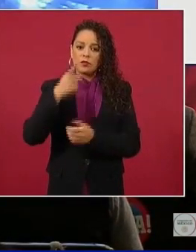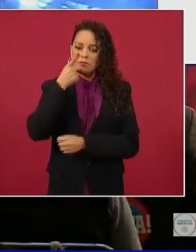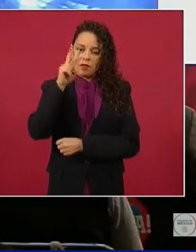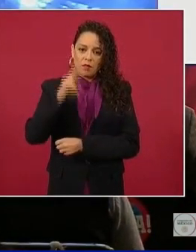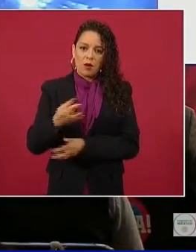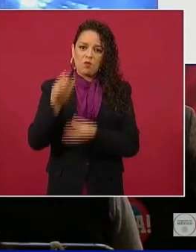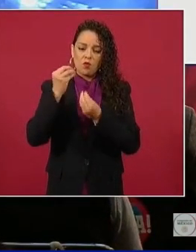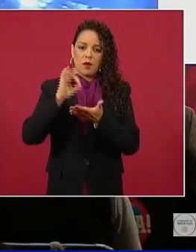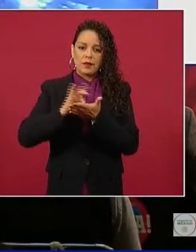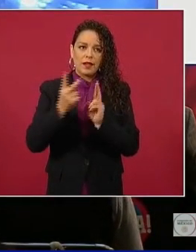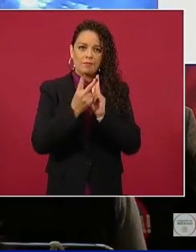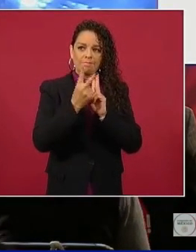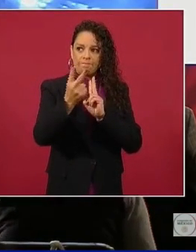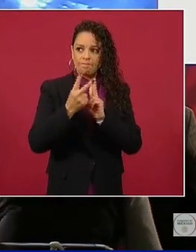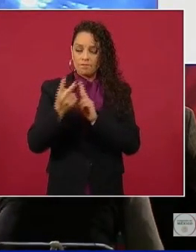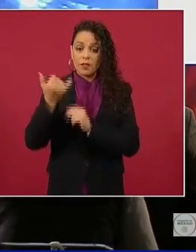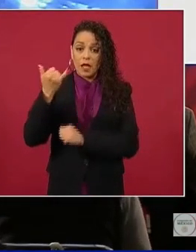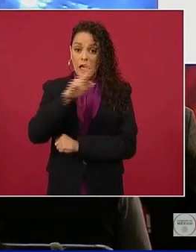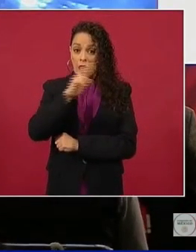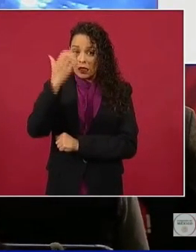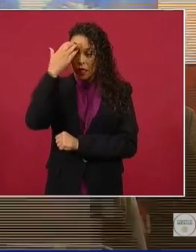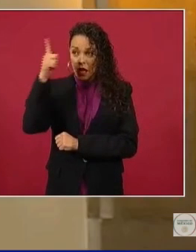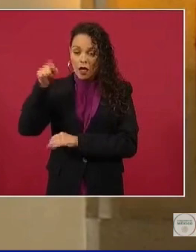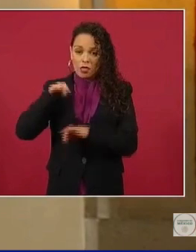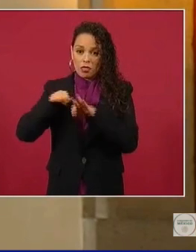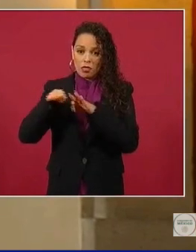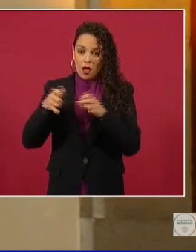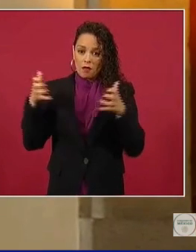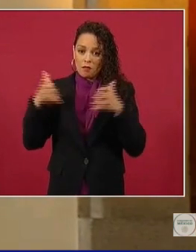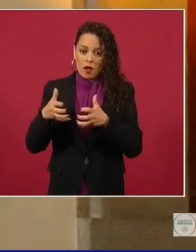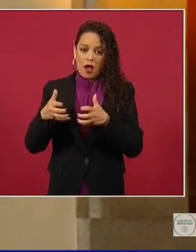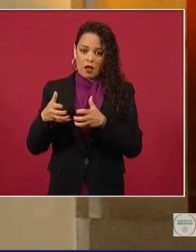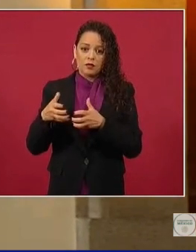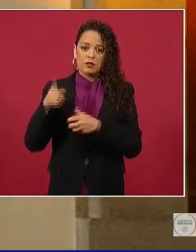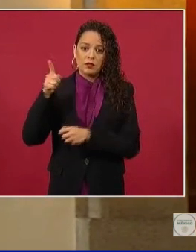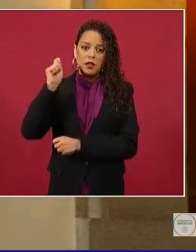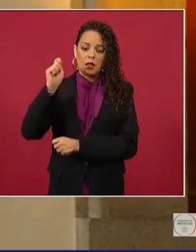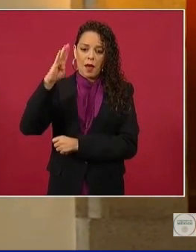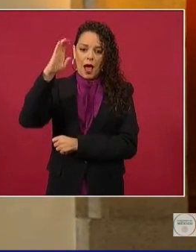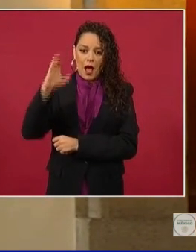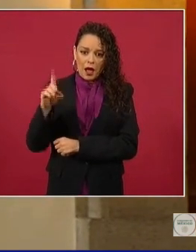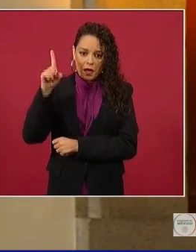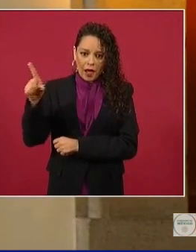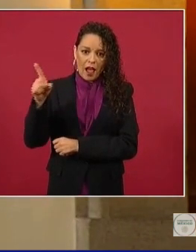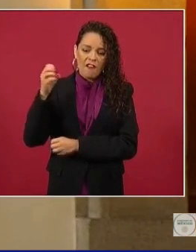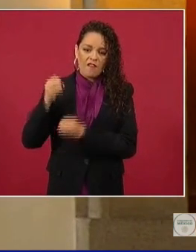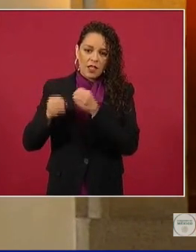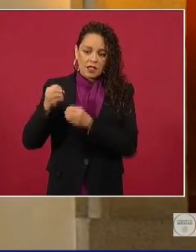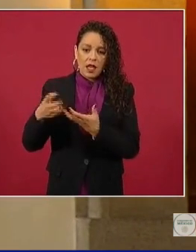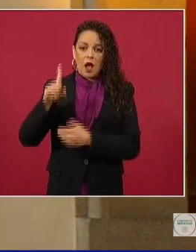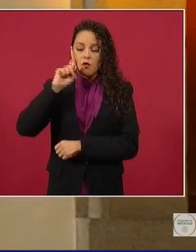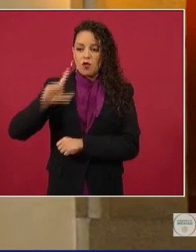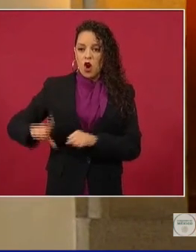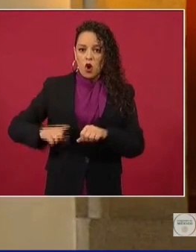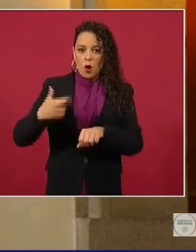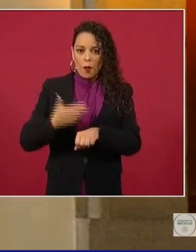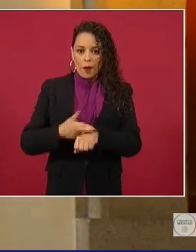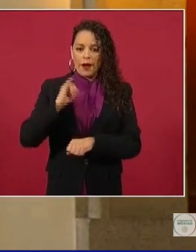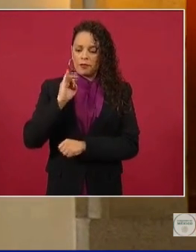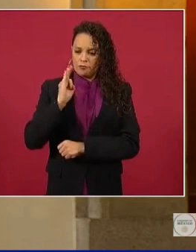reconocer el trabajo de la fiscalía general de baja california del fiscal la disposición de la gobernadora y el